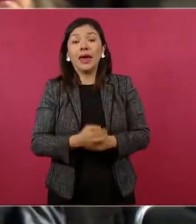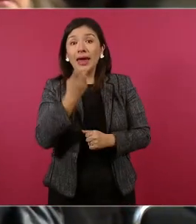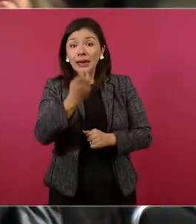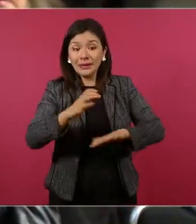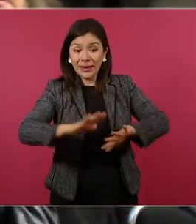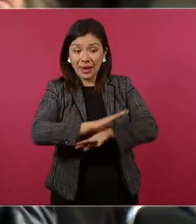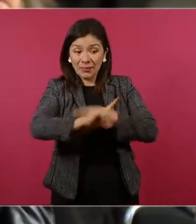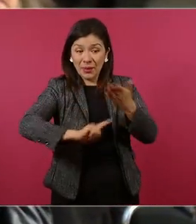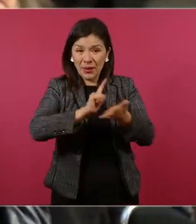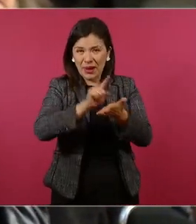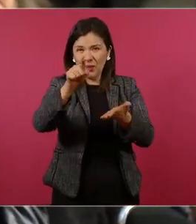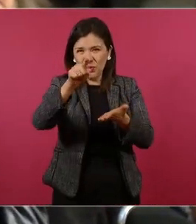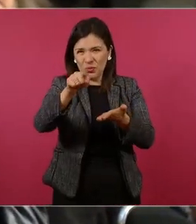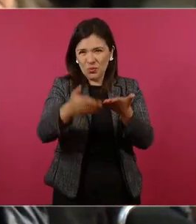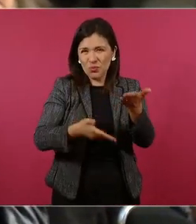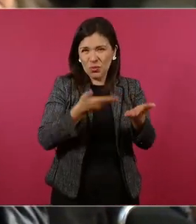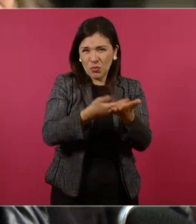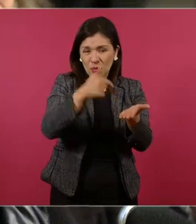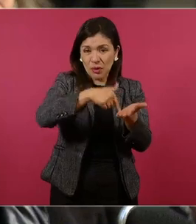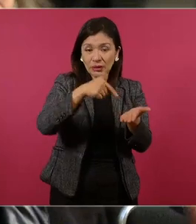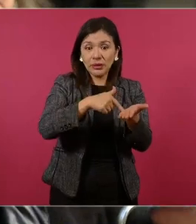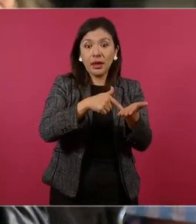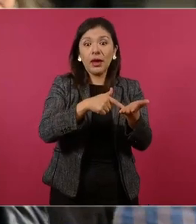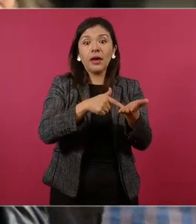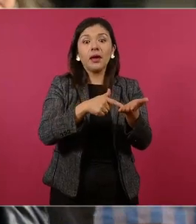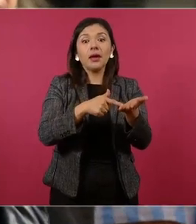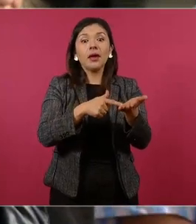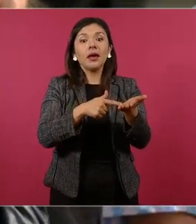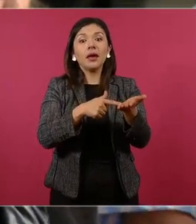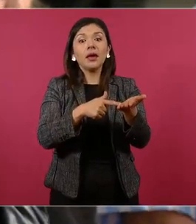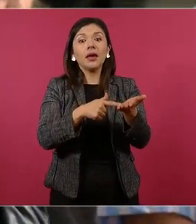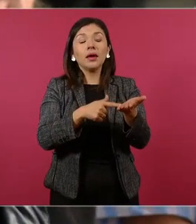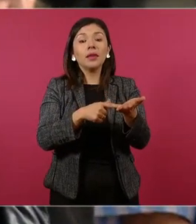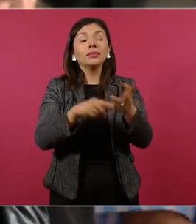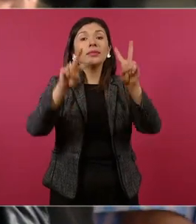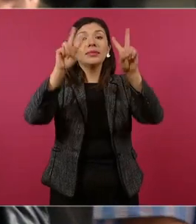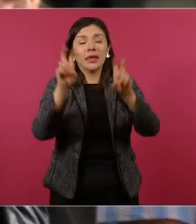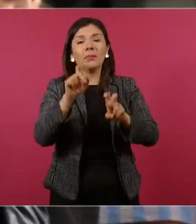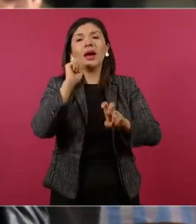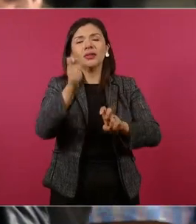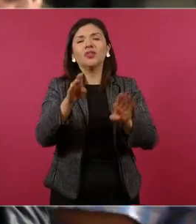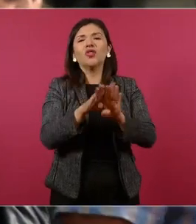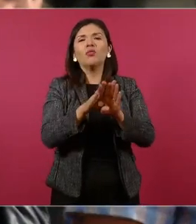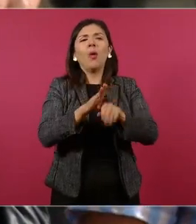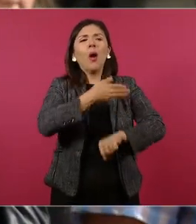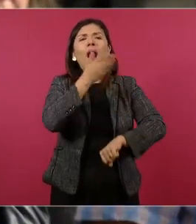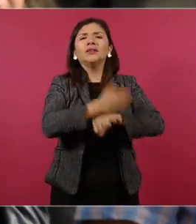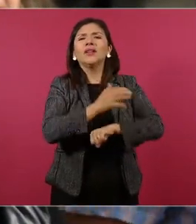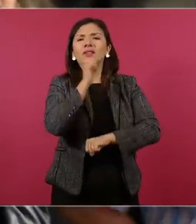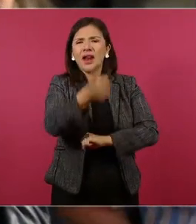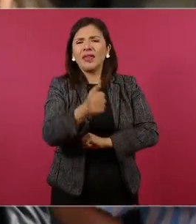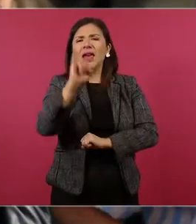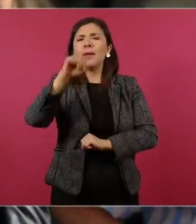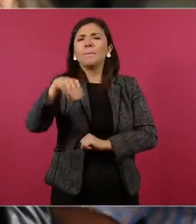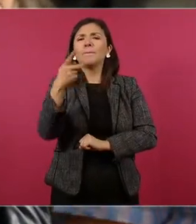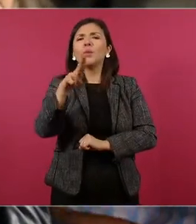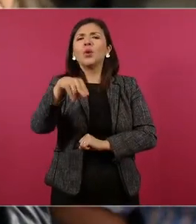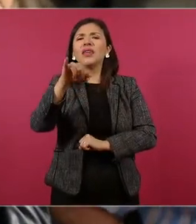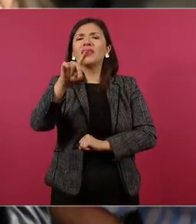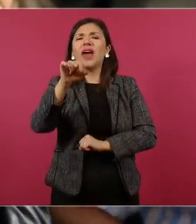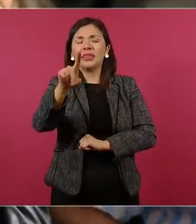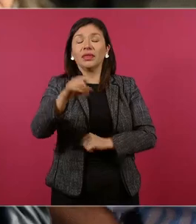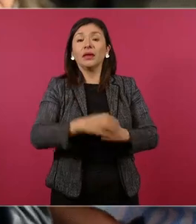reforma que usted propone se van a el tema es impunidad eh eh se va a acabar la